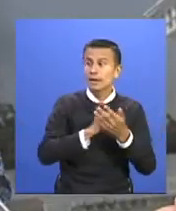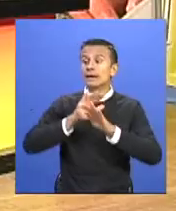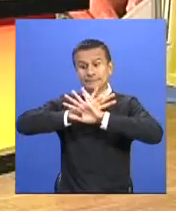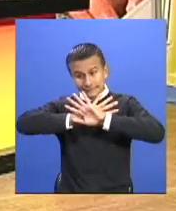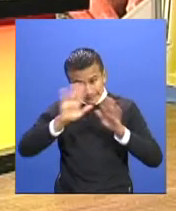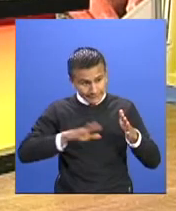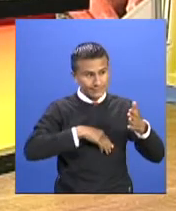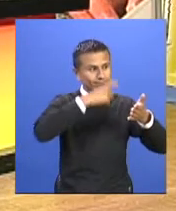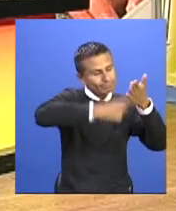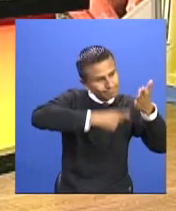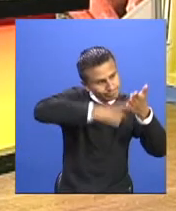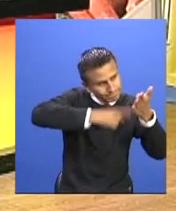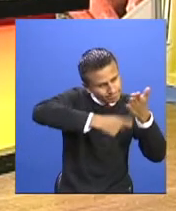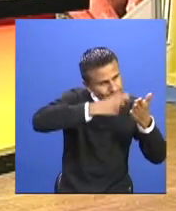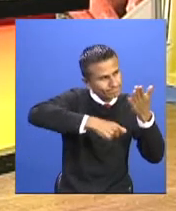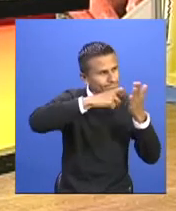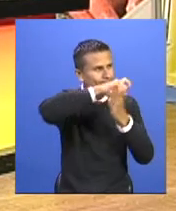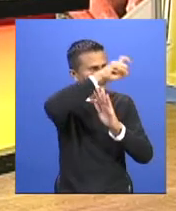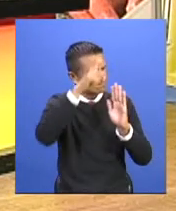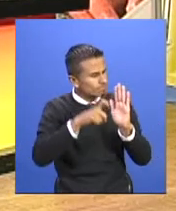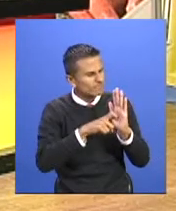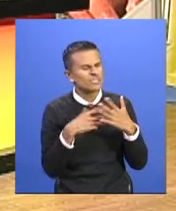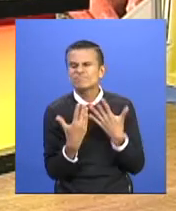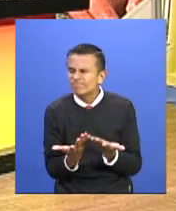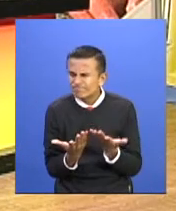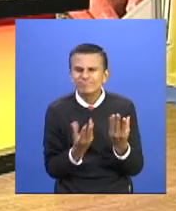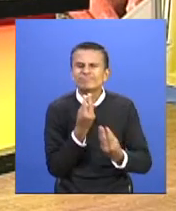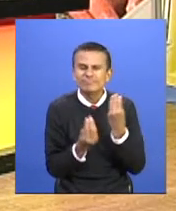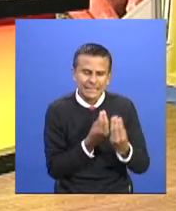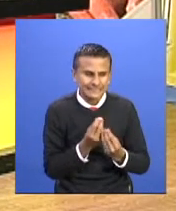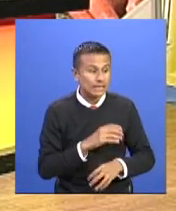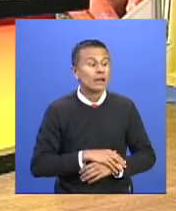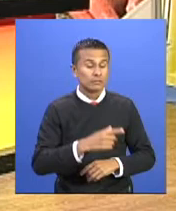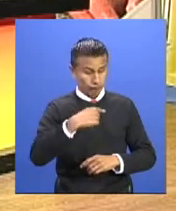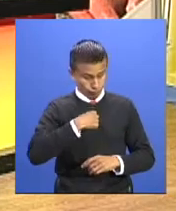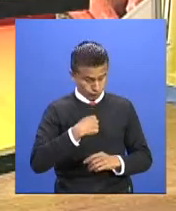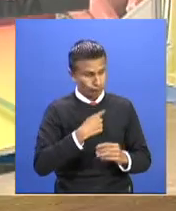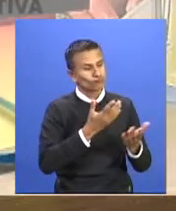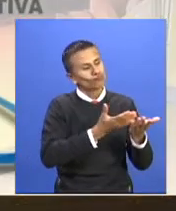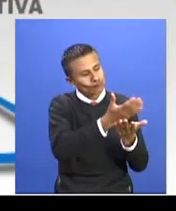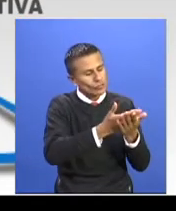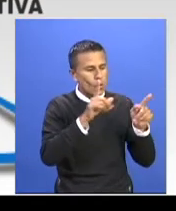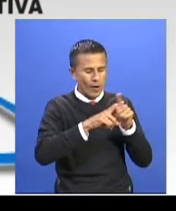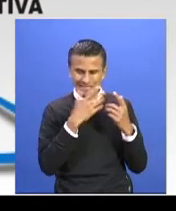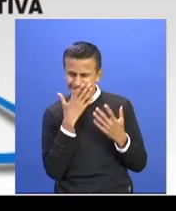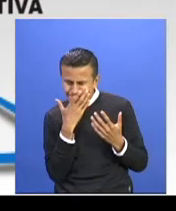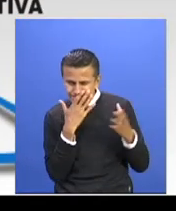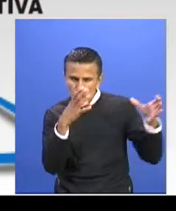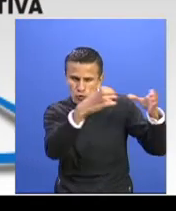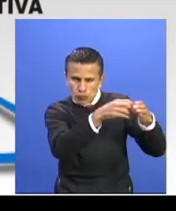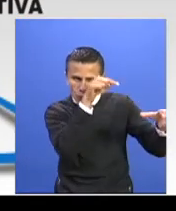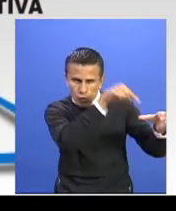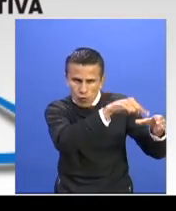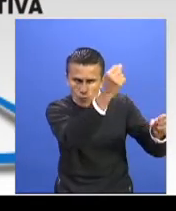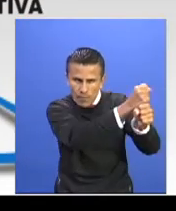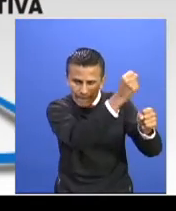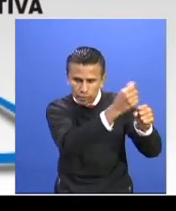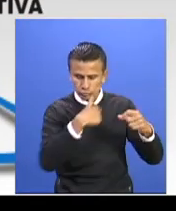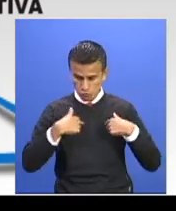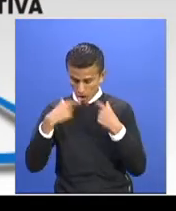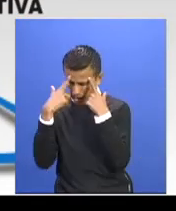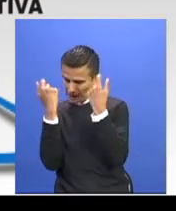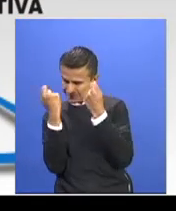estos correctivos hechos, lo que se hace es generar algún tipo de estrategia para que los